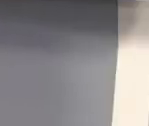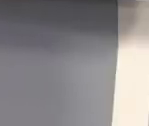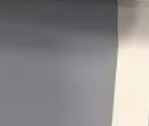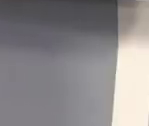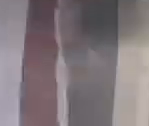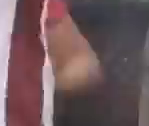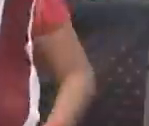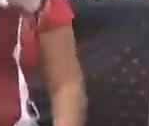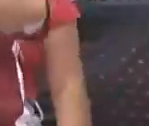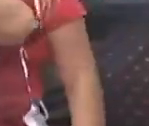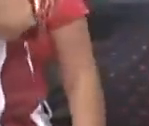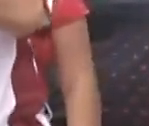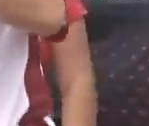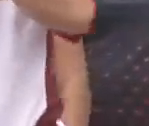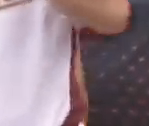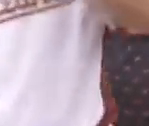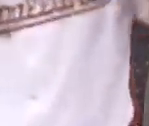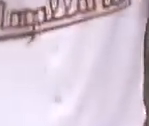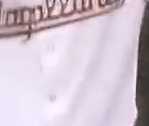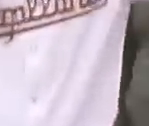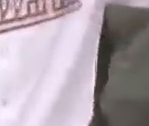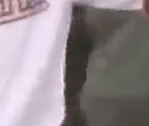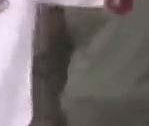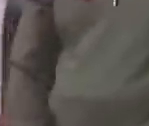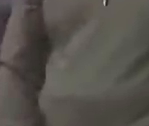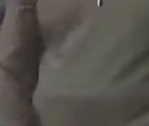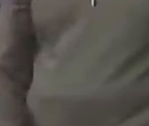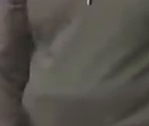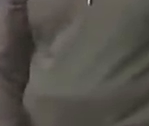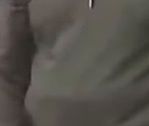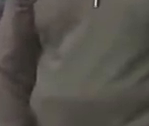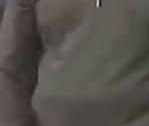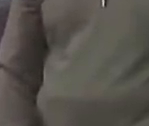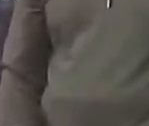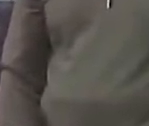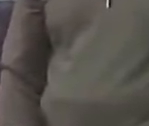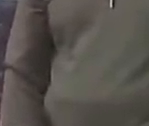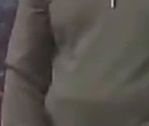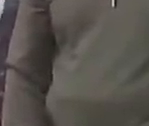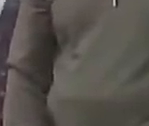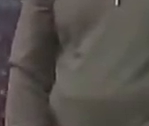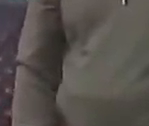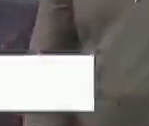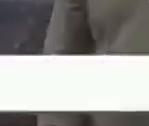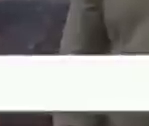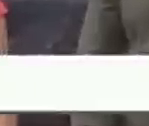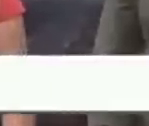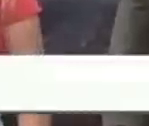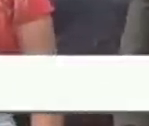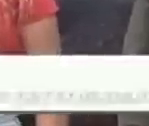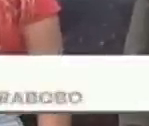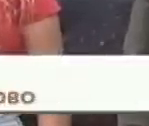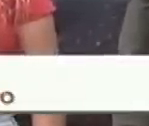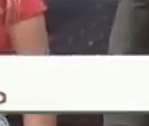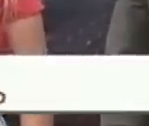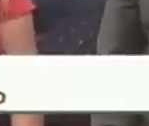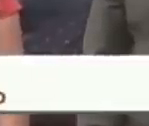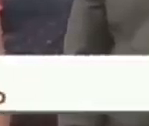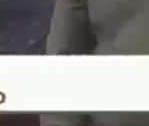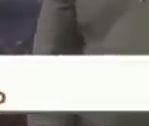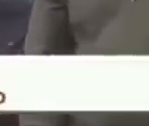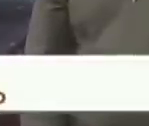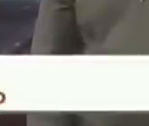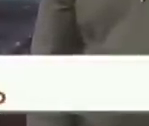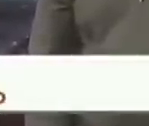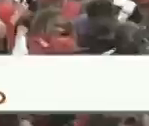Veamos. El último acto que se hizo hace un tiempito, y esto